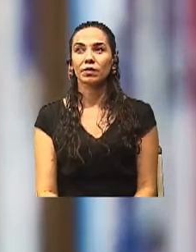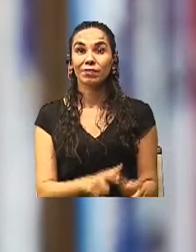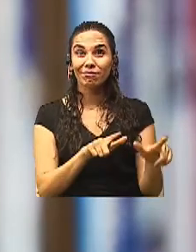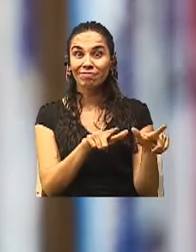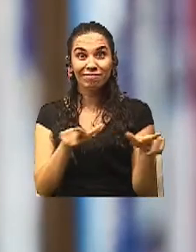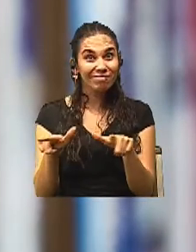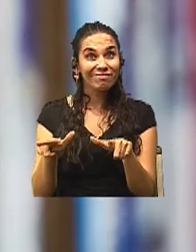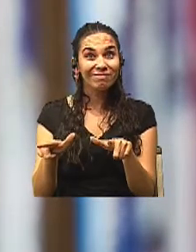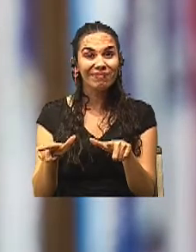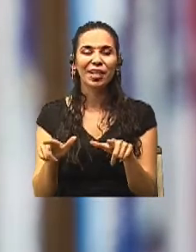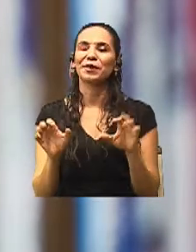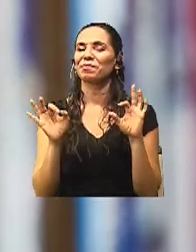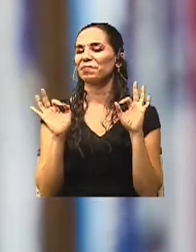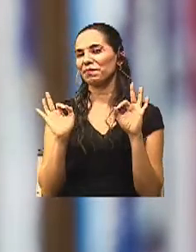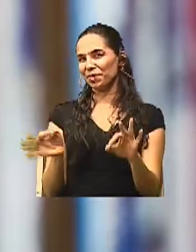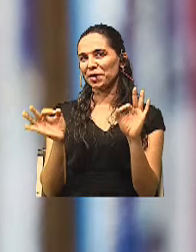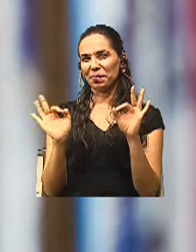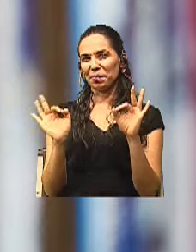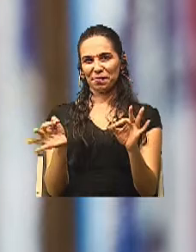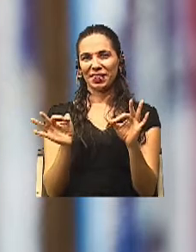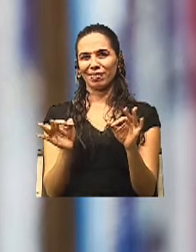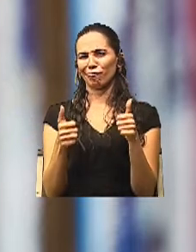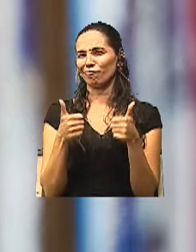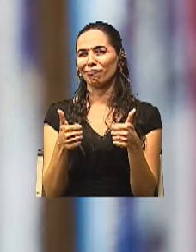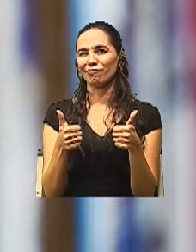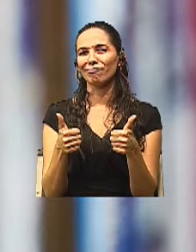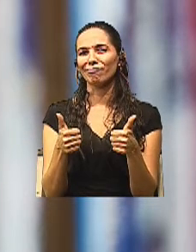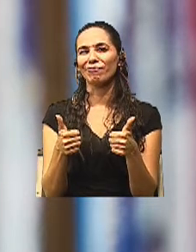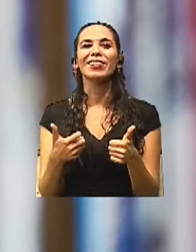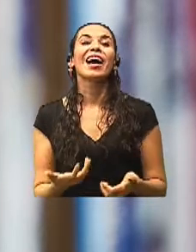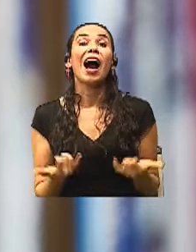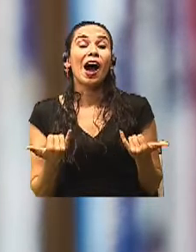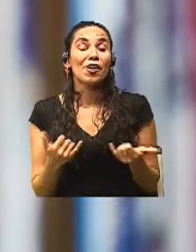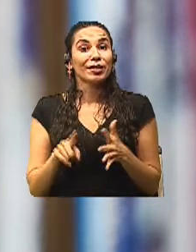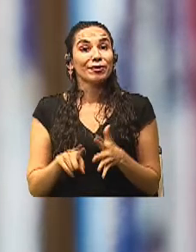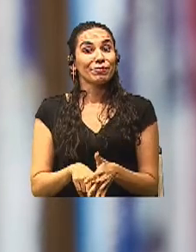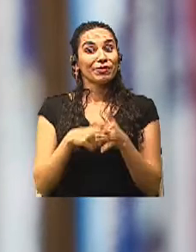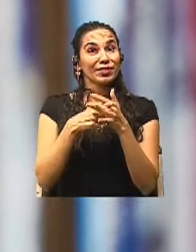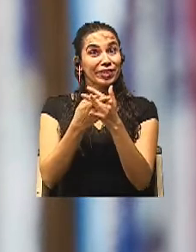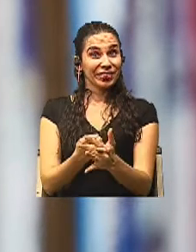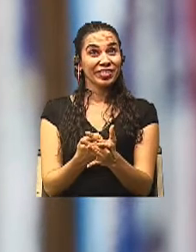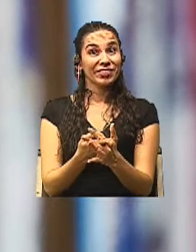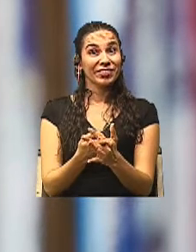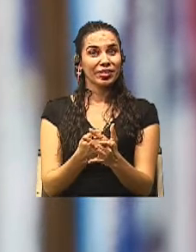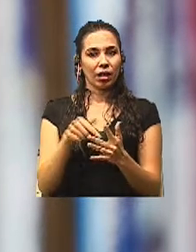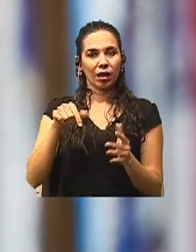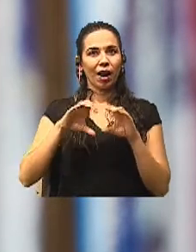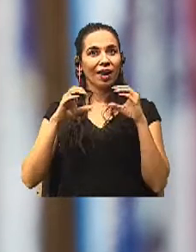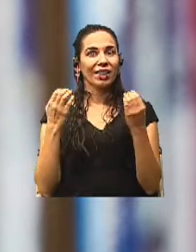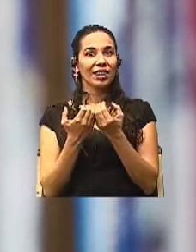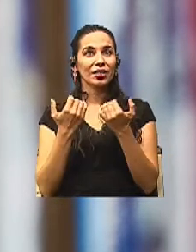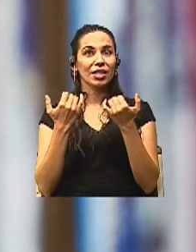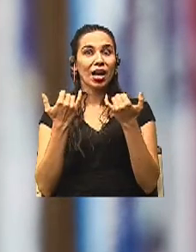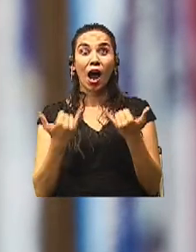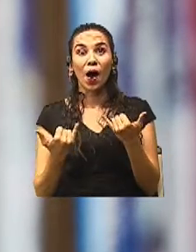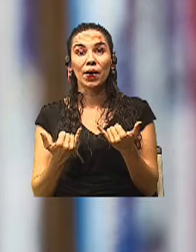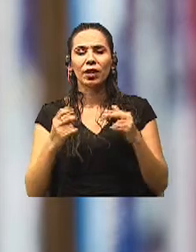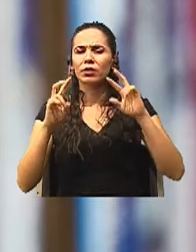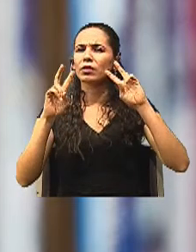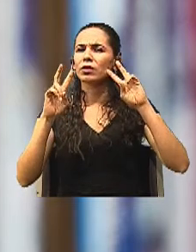¿Listos? Bueno, está bien. Vamos a iniciar esta clase de hoy. El